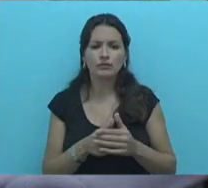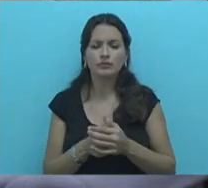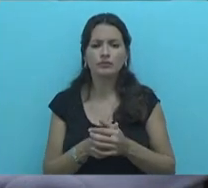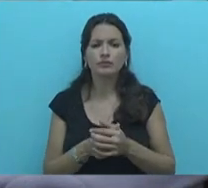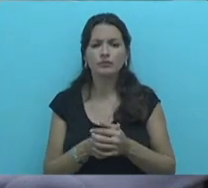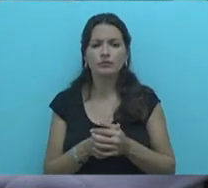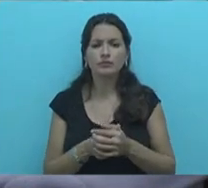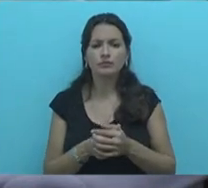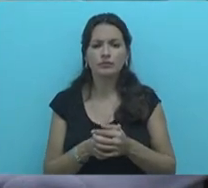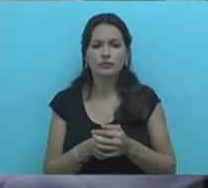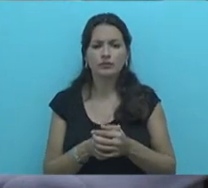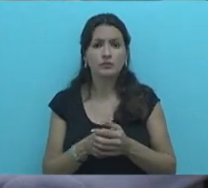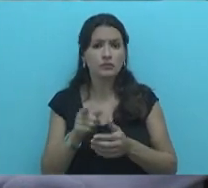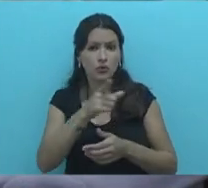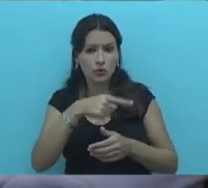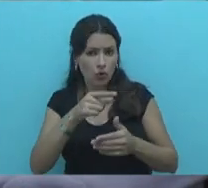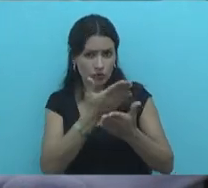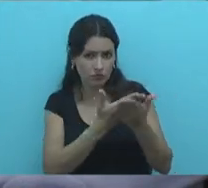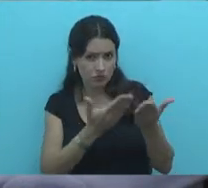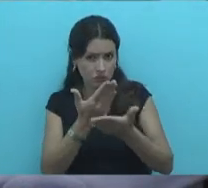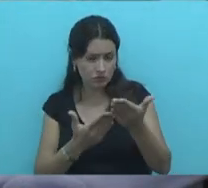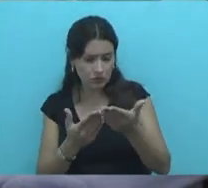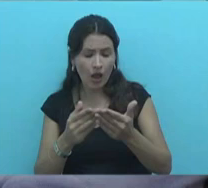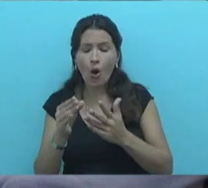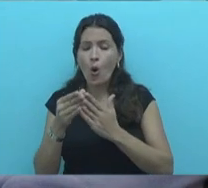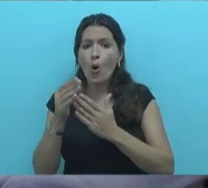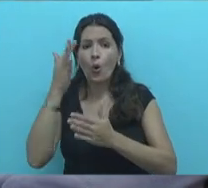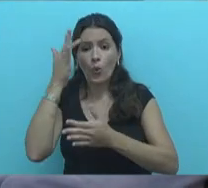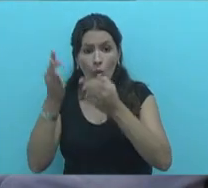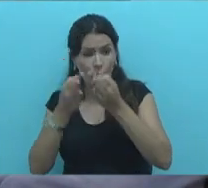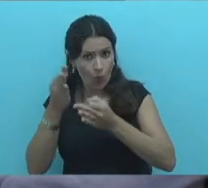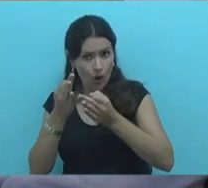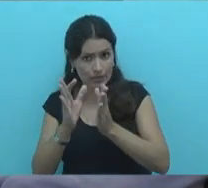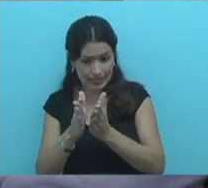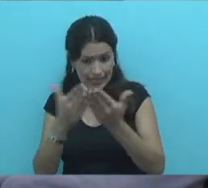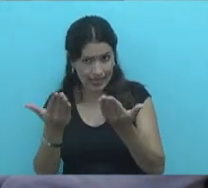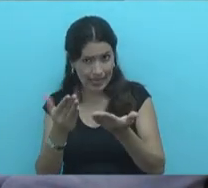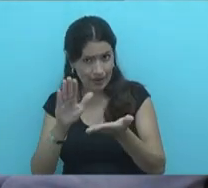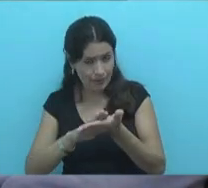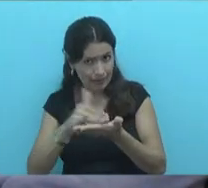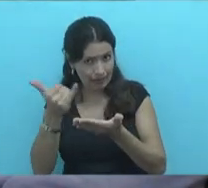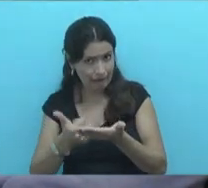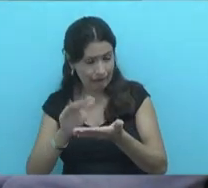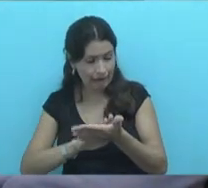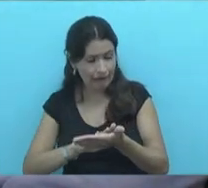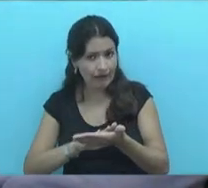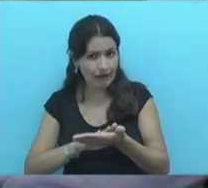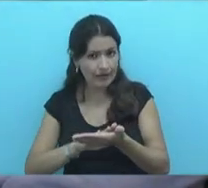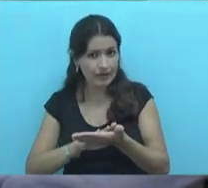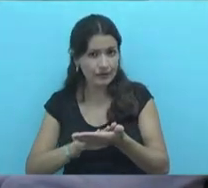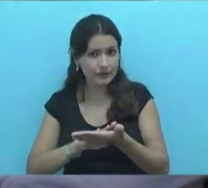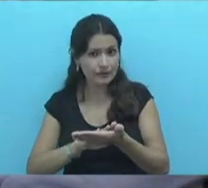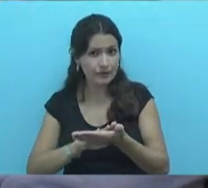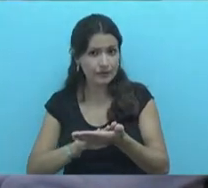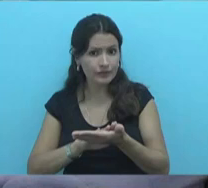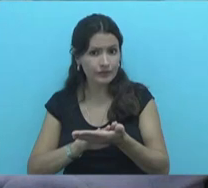que constan, según el juez que investiga, en una carpeta que se le secuestró en el allanamiento de su domicilio,